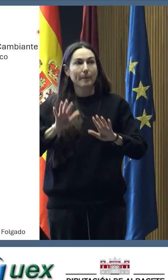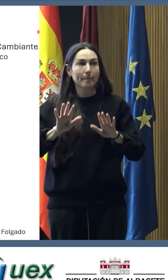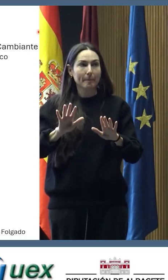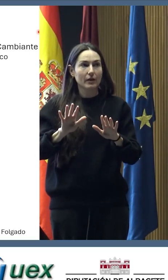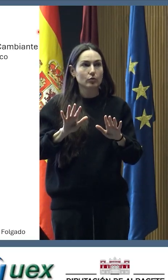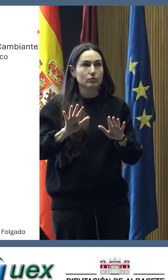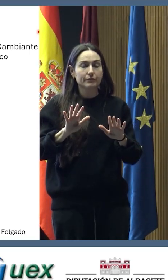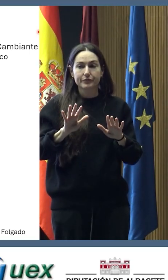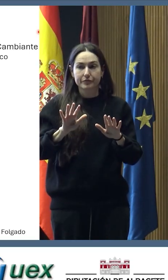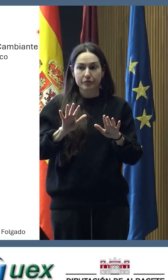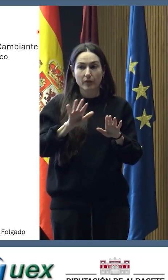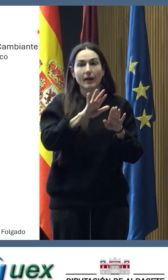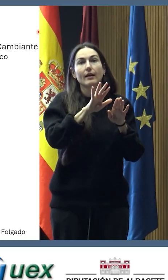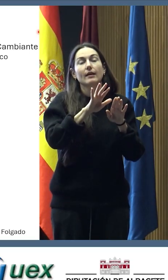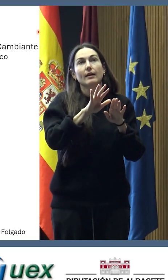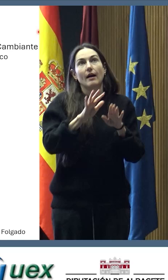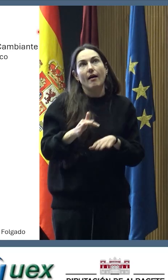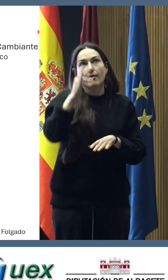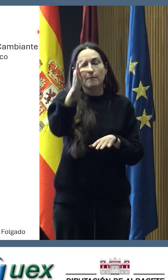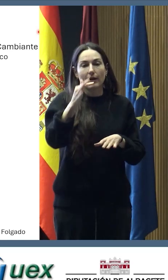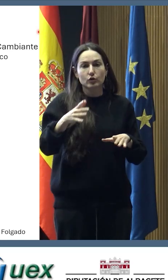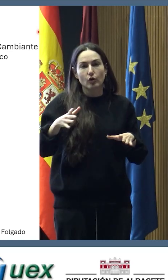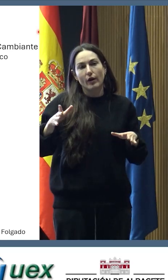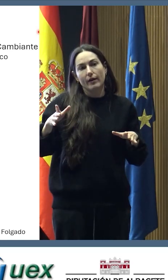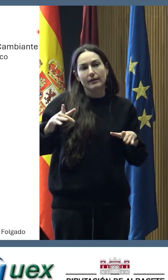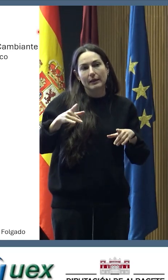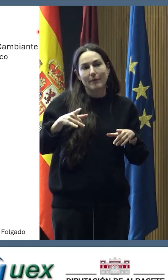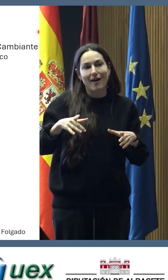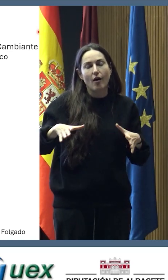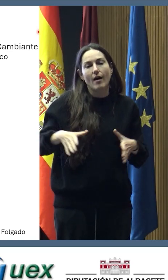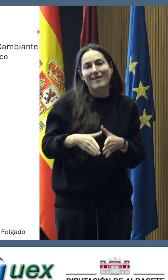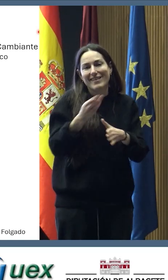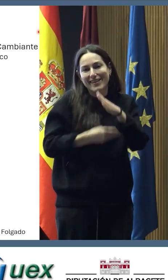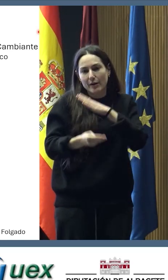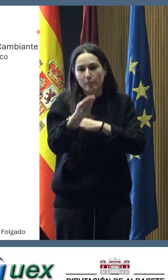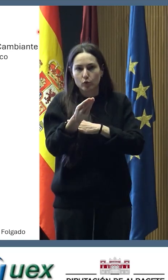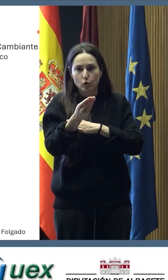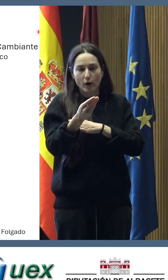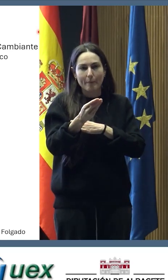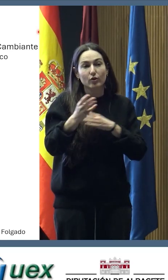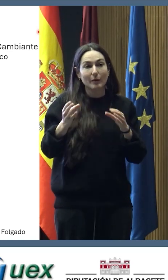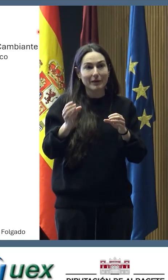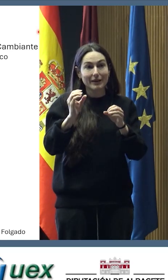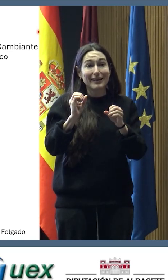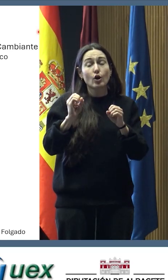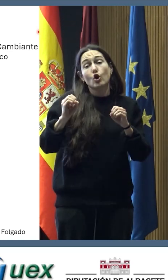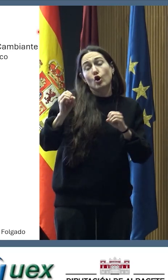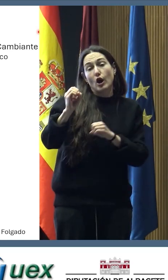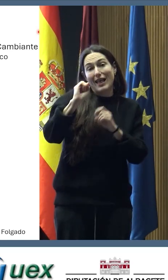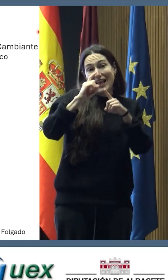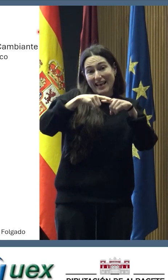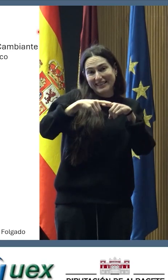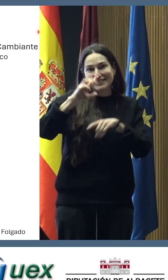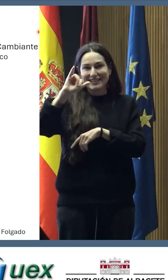todo, aparte de la función reproductora, la expresión génica diferencial de los cromosomas X e Y, los niveles de